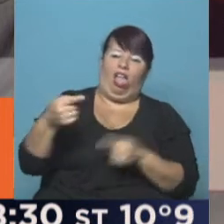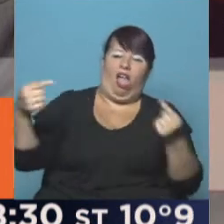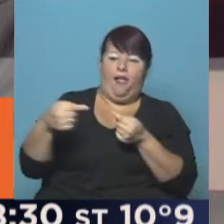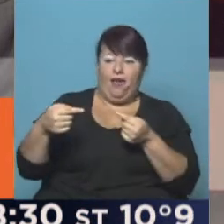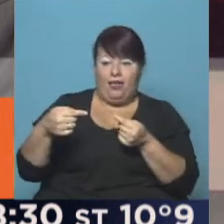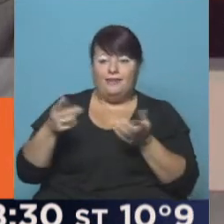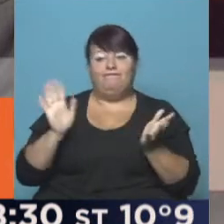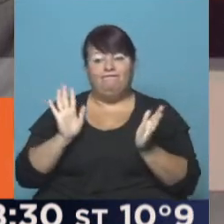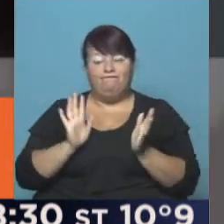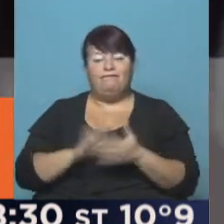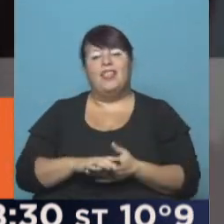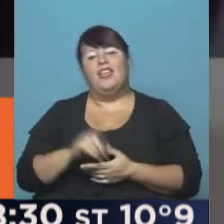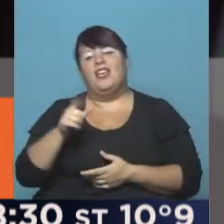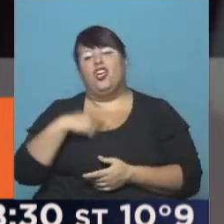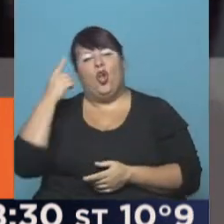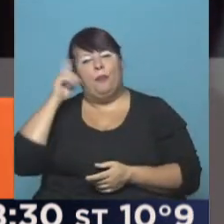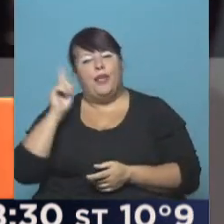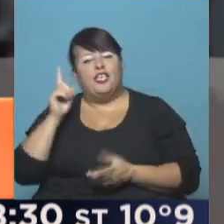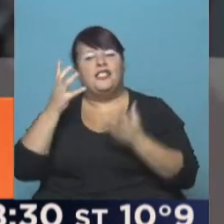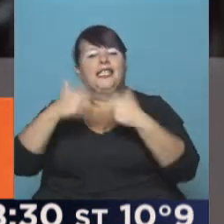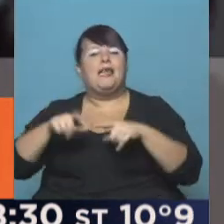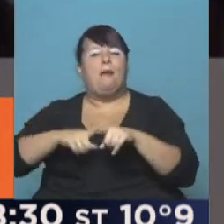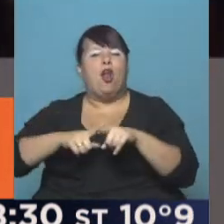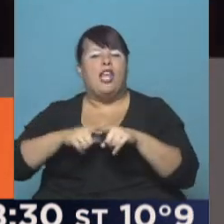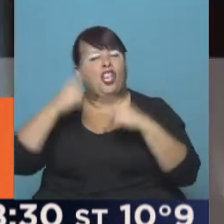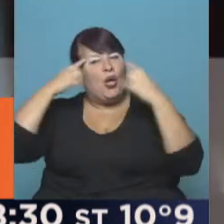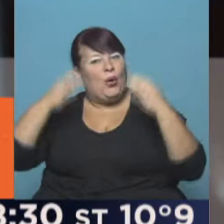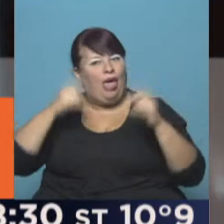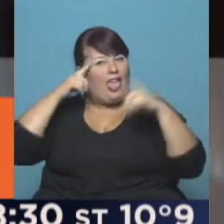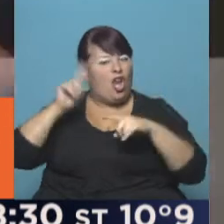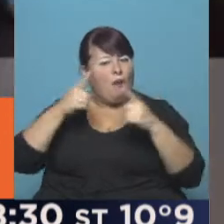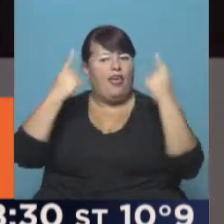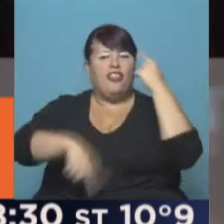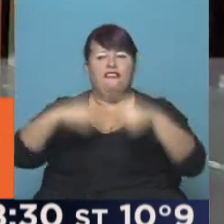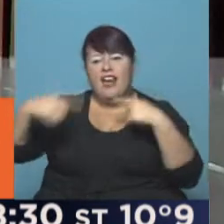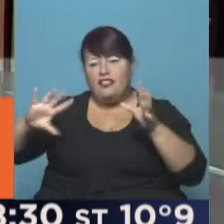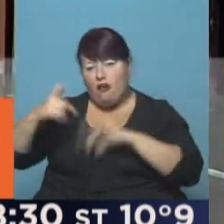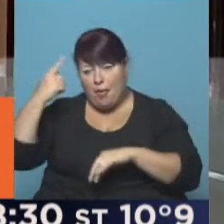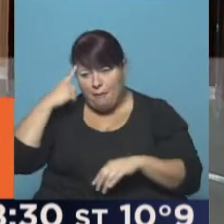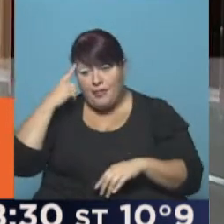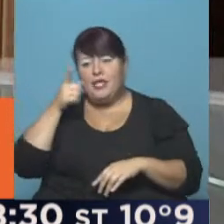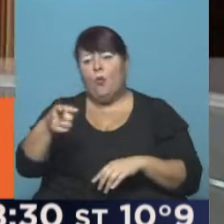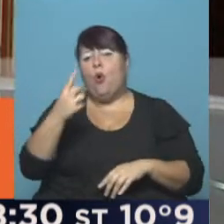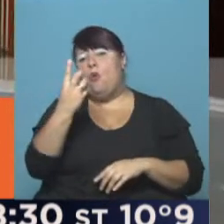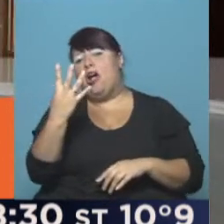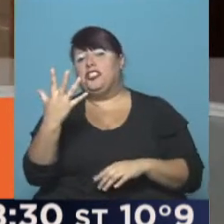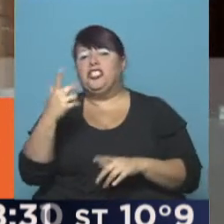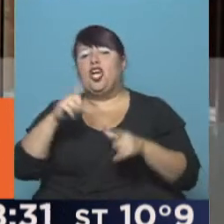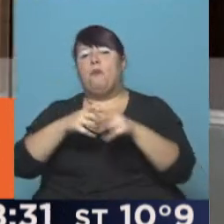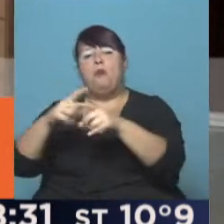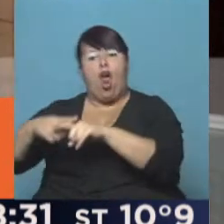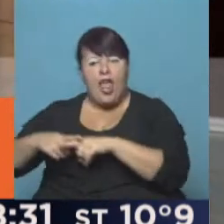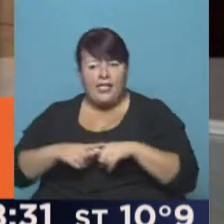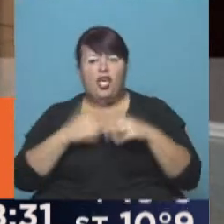uno que hacer un sistema político mucho más razonable, donde haya pluralismo de ideas, donde vos tengas 4 o 5 partidos políticos